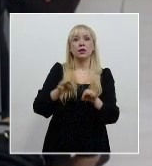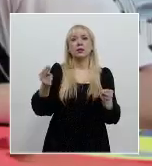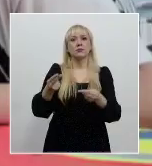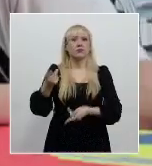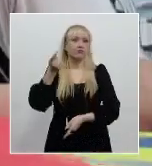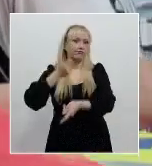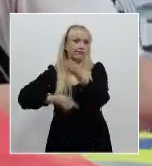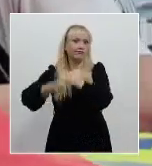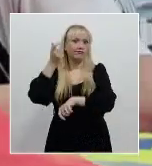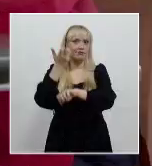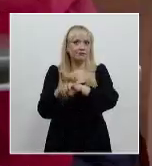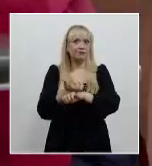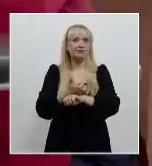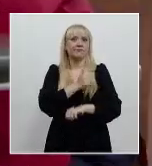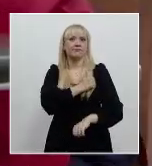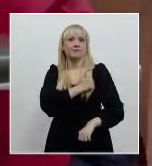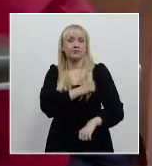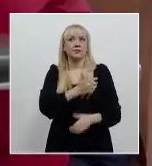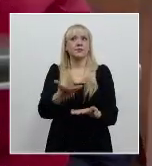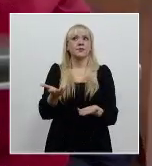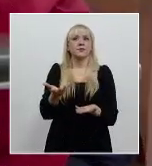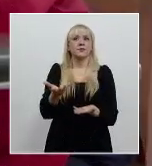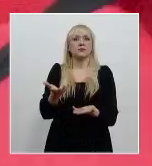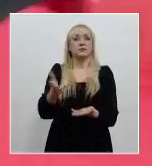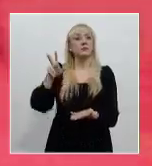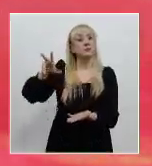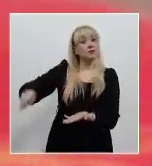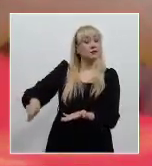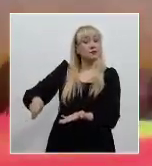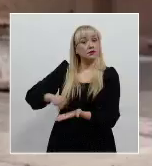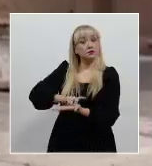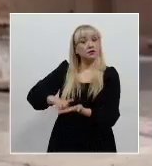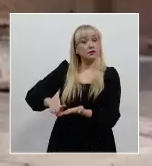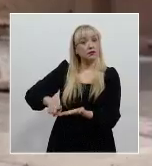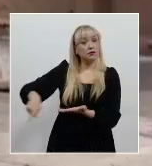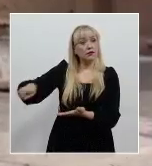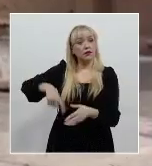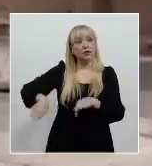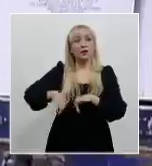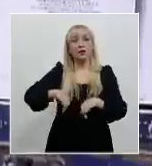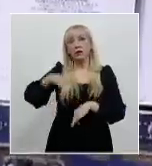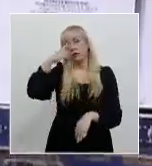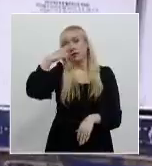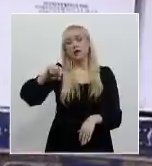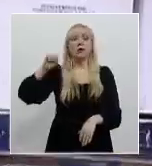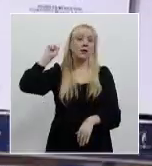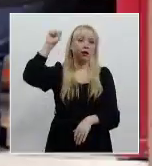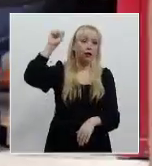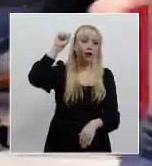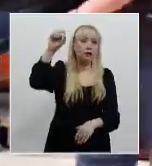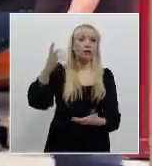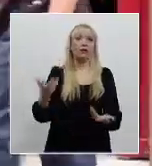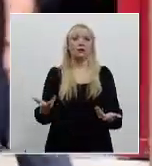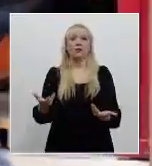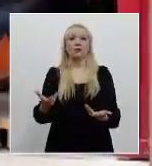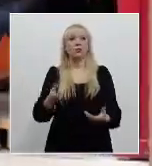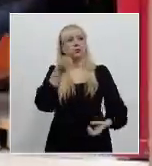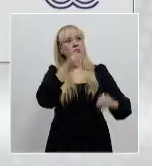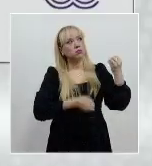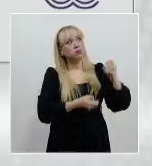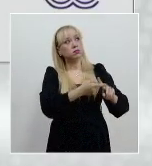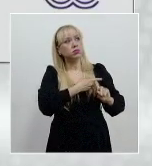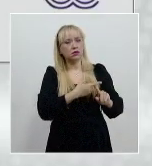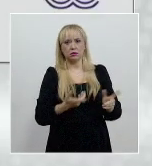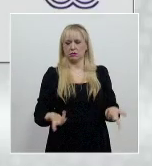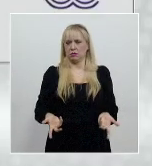comercial con Estados Unidos y Canadá ha denegado derechos a sus trabajadores independientemente de si hay o no un fallo judicial.